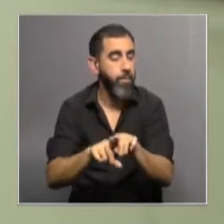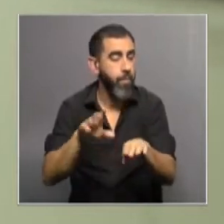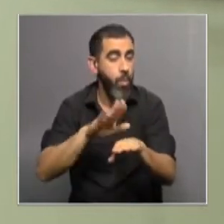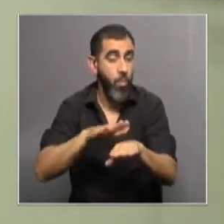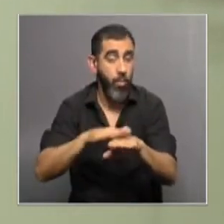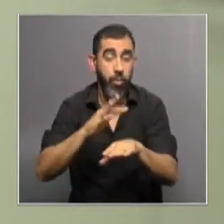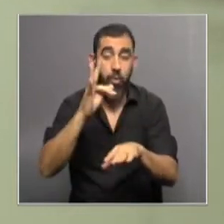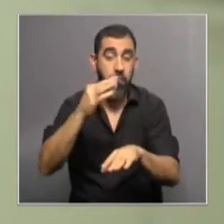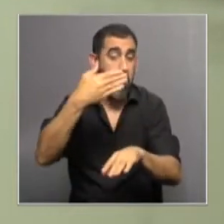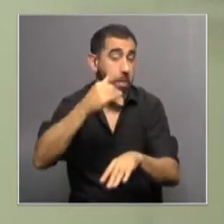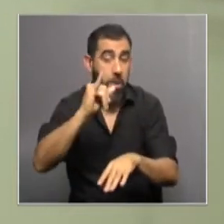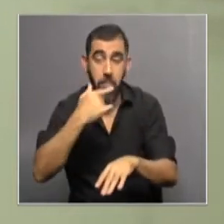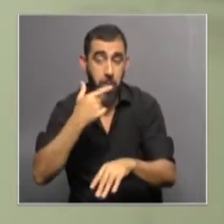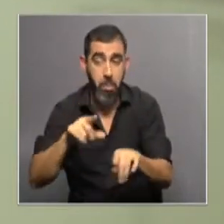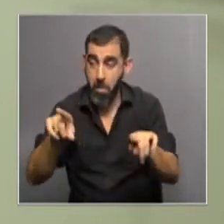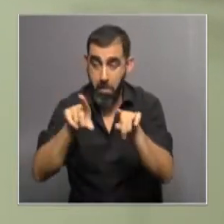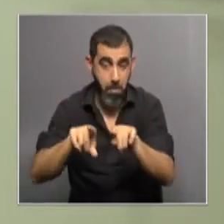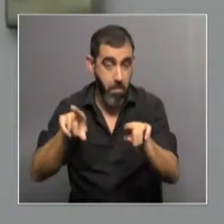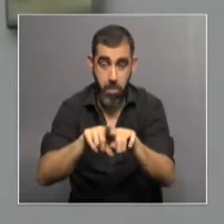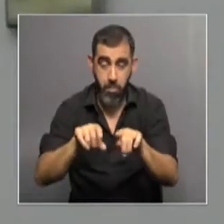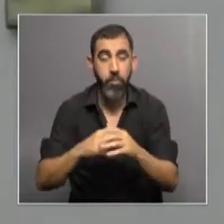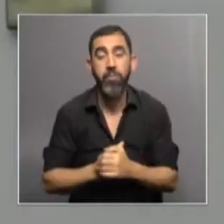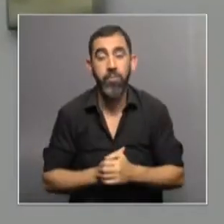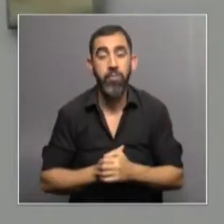ocurre en el FBI en los laboratorios del primer mundo